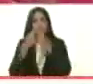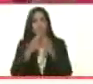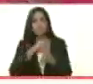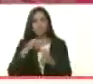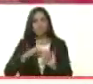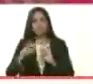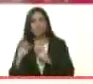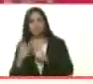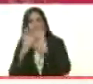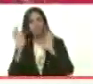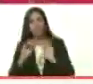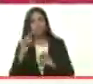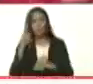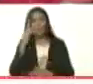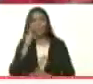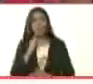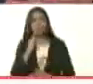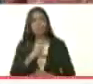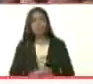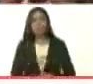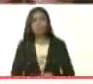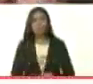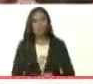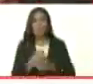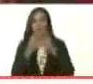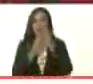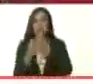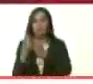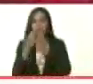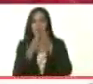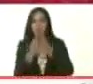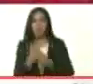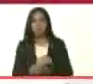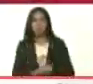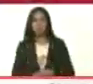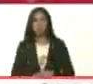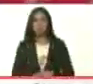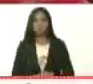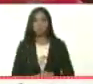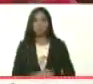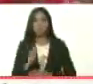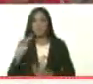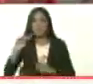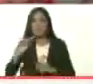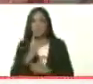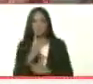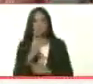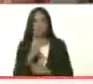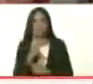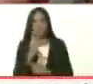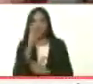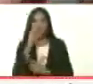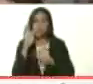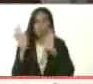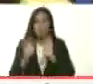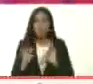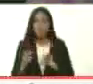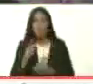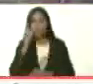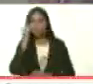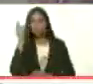nuestro socialismo bolivariano en lo económico. Son el principal instrumento, muchachos,